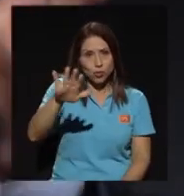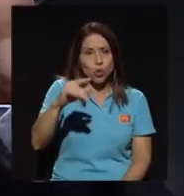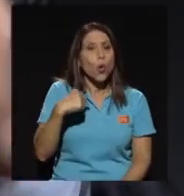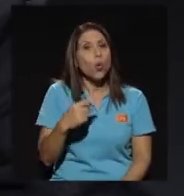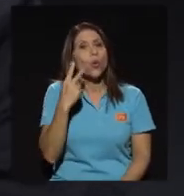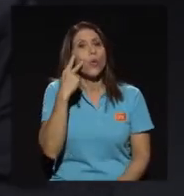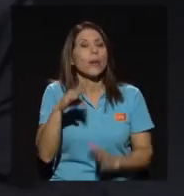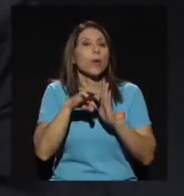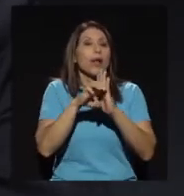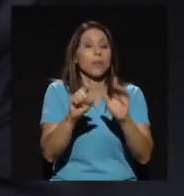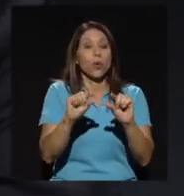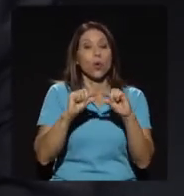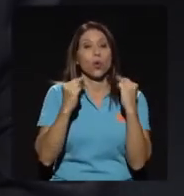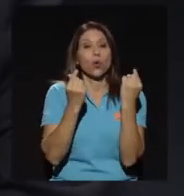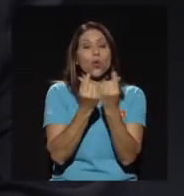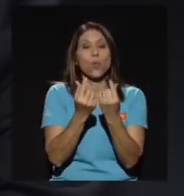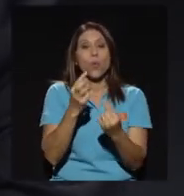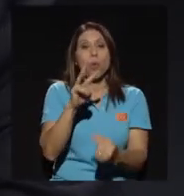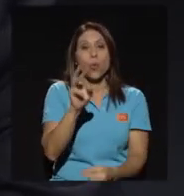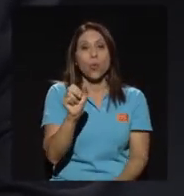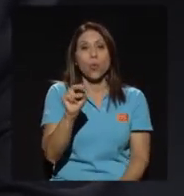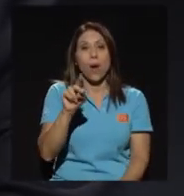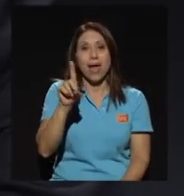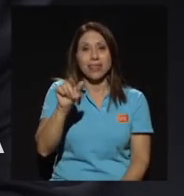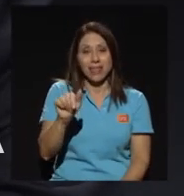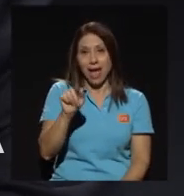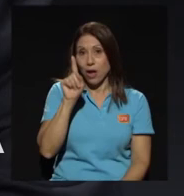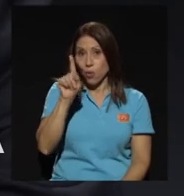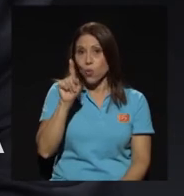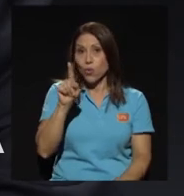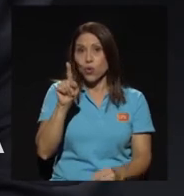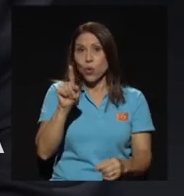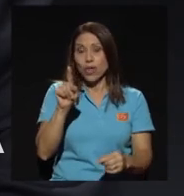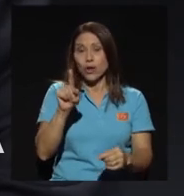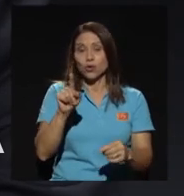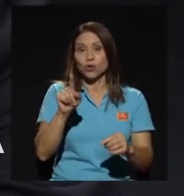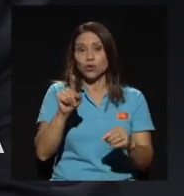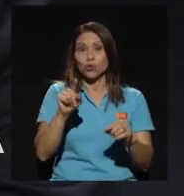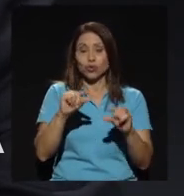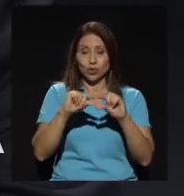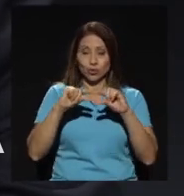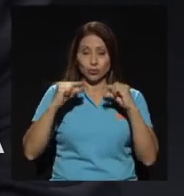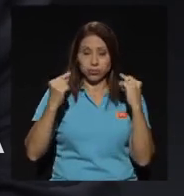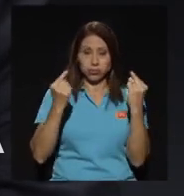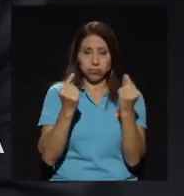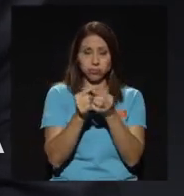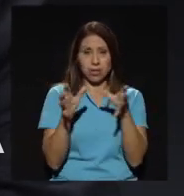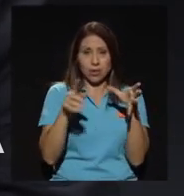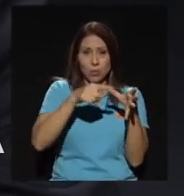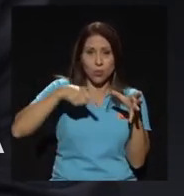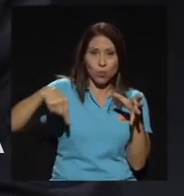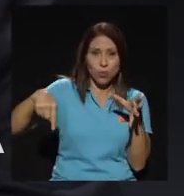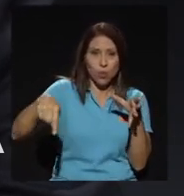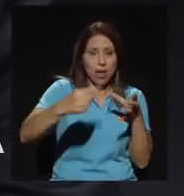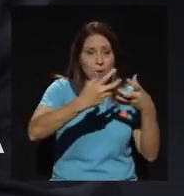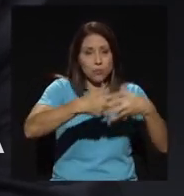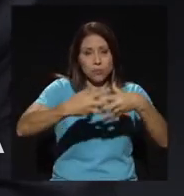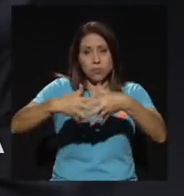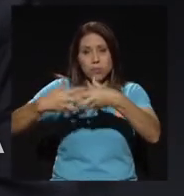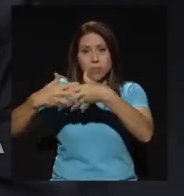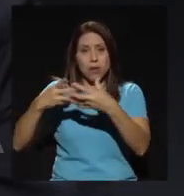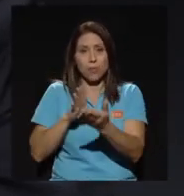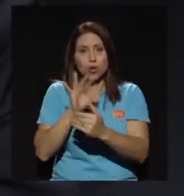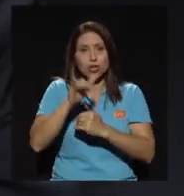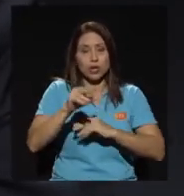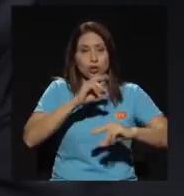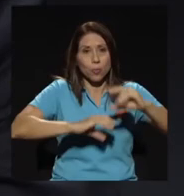grupo wanda a uno de los equipos de los de los consorcios de desarrolladores de proyectos comerciales más grandes